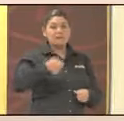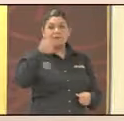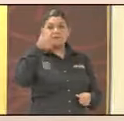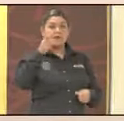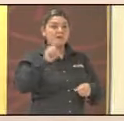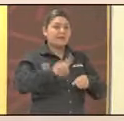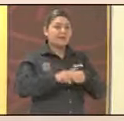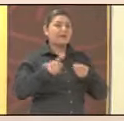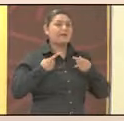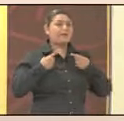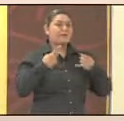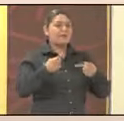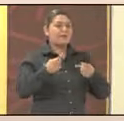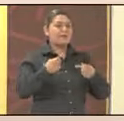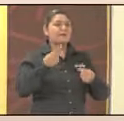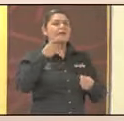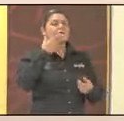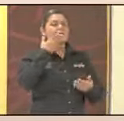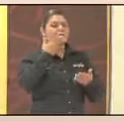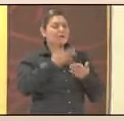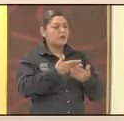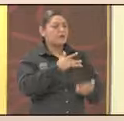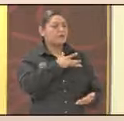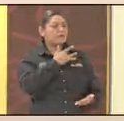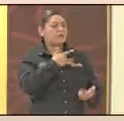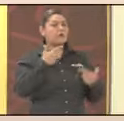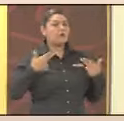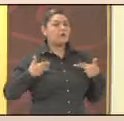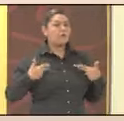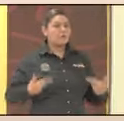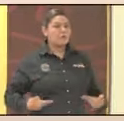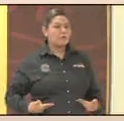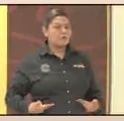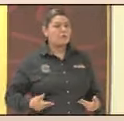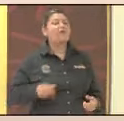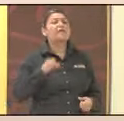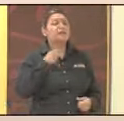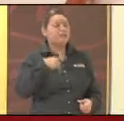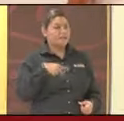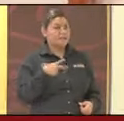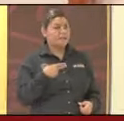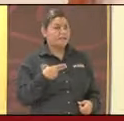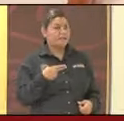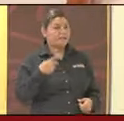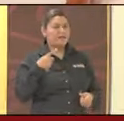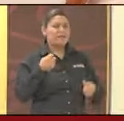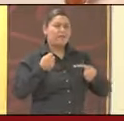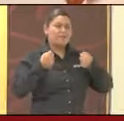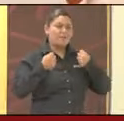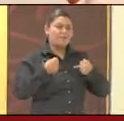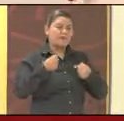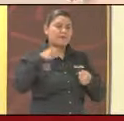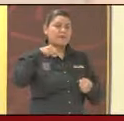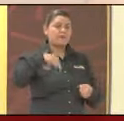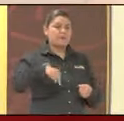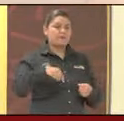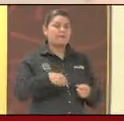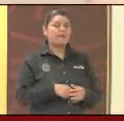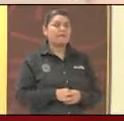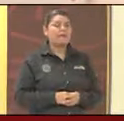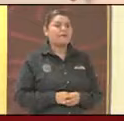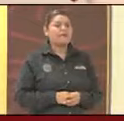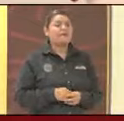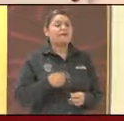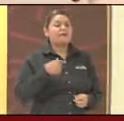un servicio con auténtico sentido humano y también de ser el brazo fuerte de esta administración.